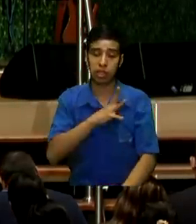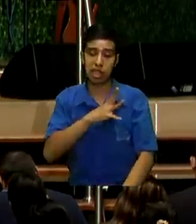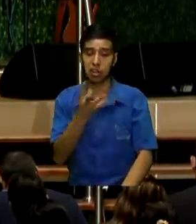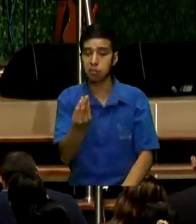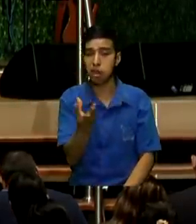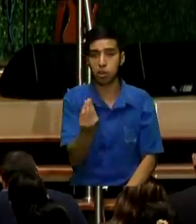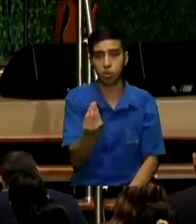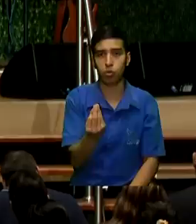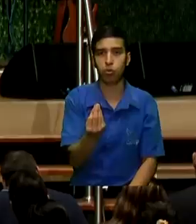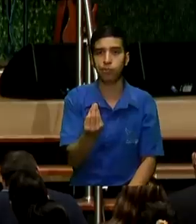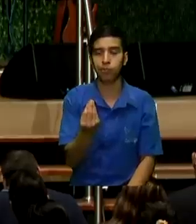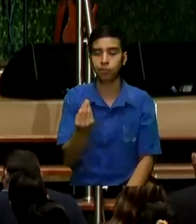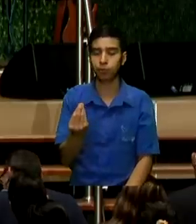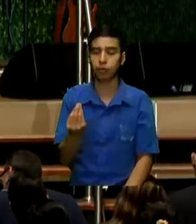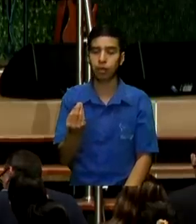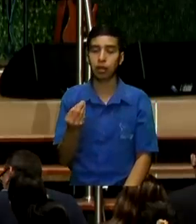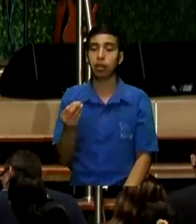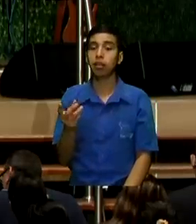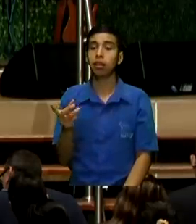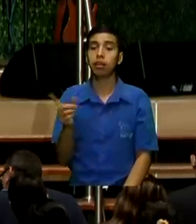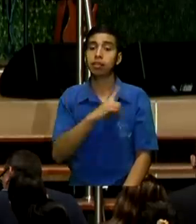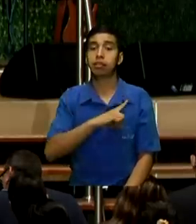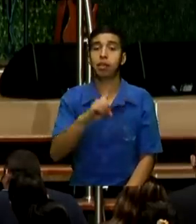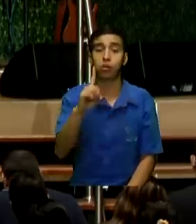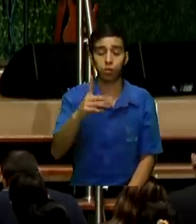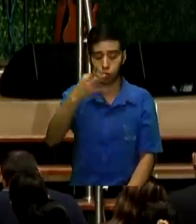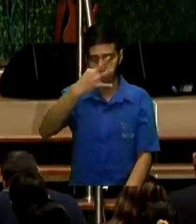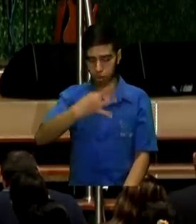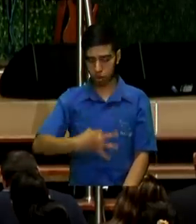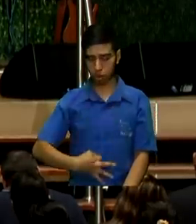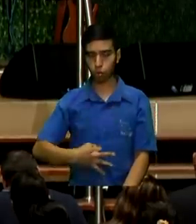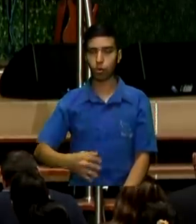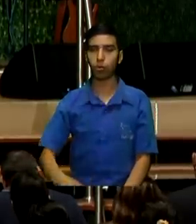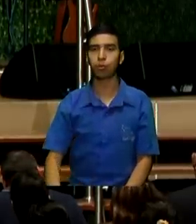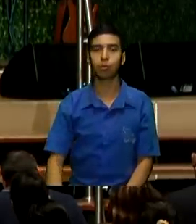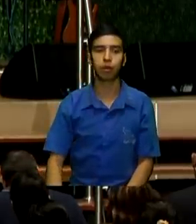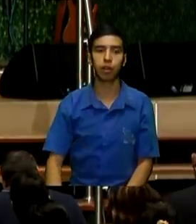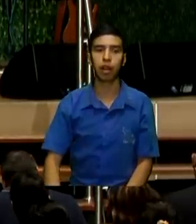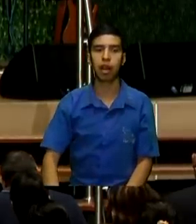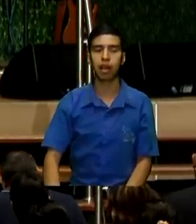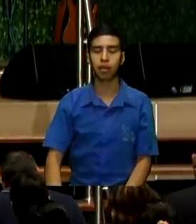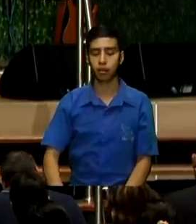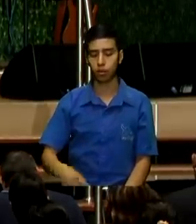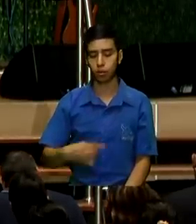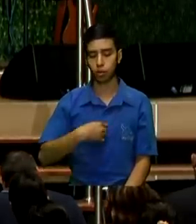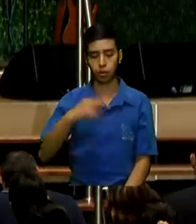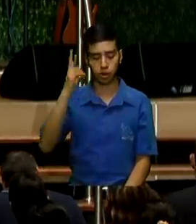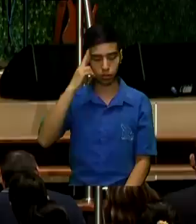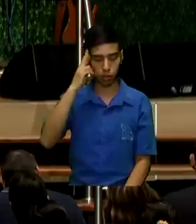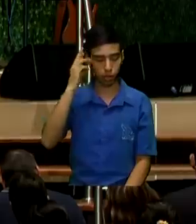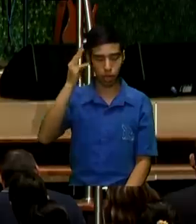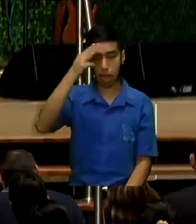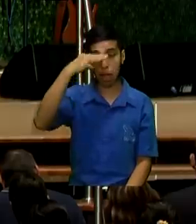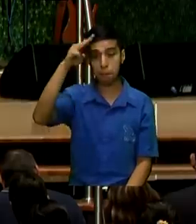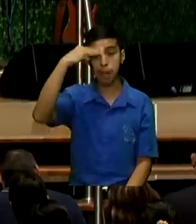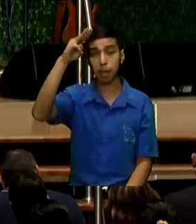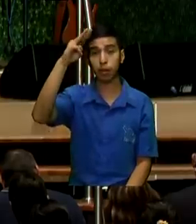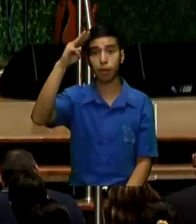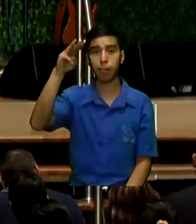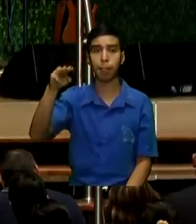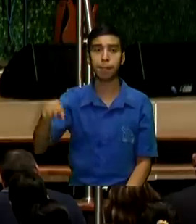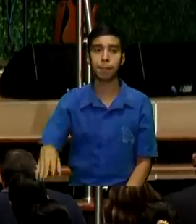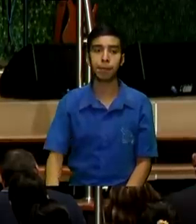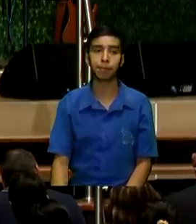Ni haciendo cosas que no se deben de hacer. Ahí la vez pasada en México tuvieron que, hermano,